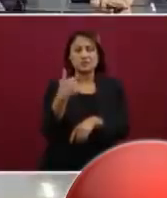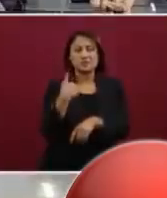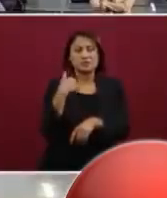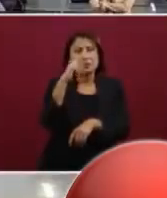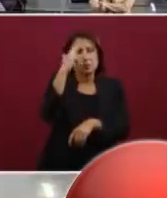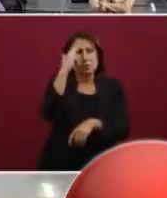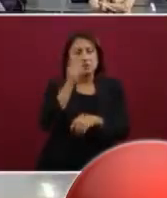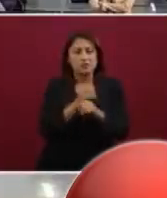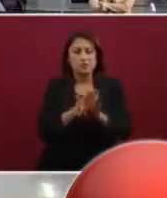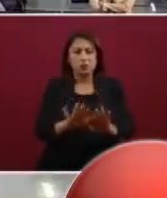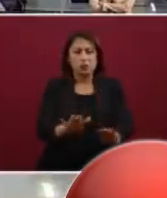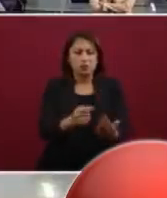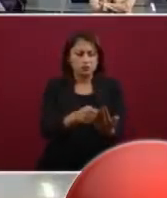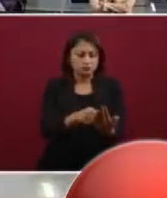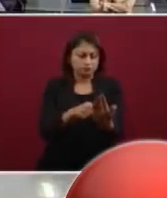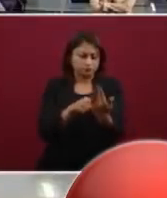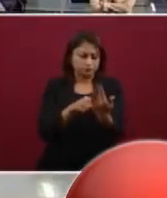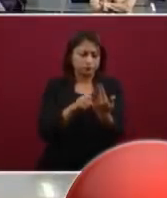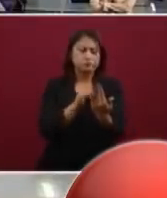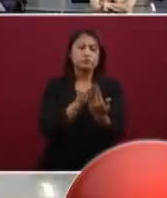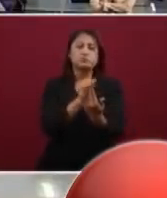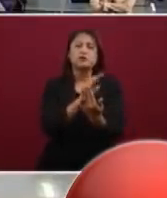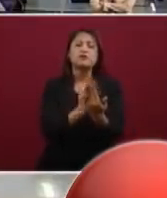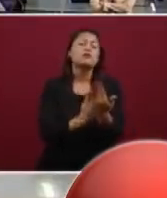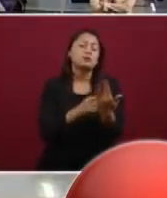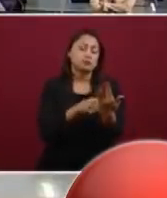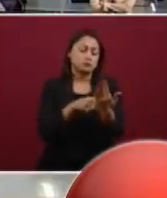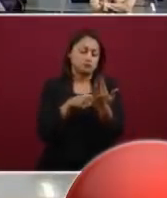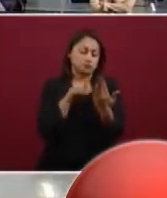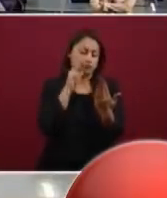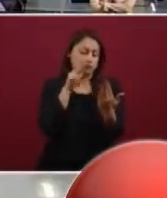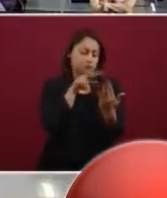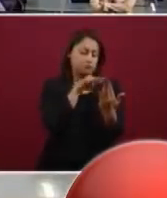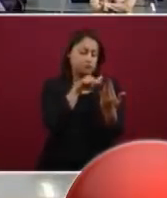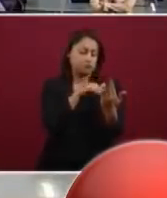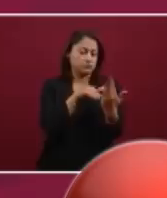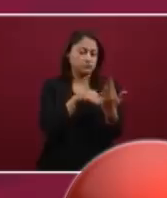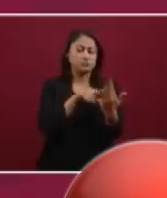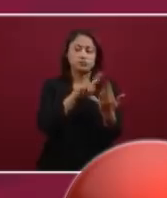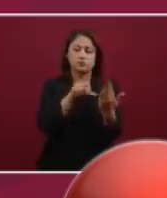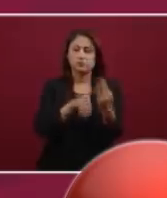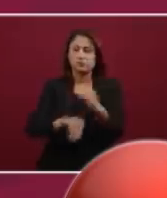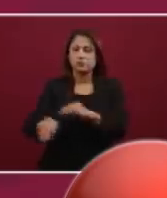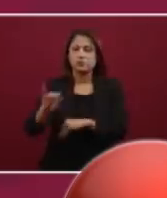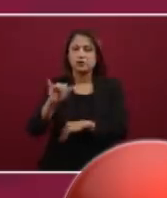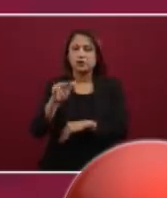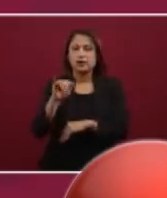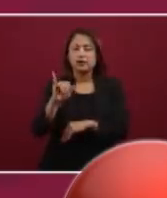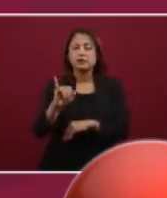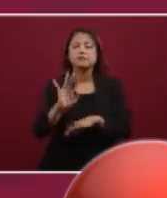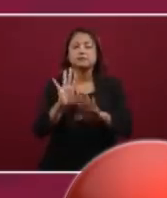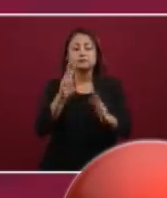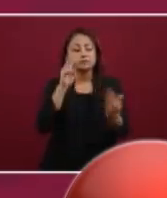el informe antes de que se enviara, de dinero que se entregaba